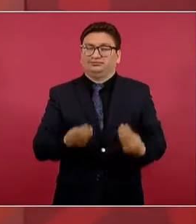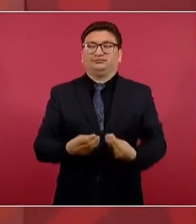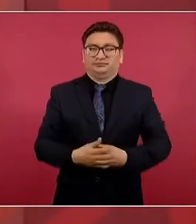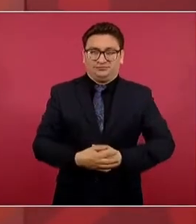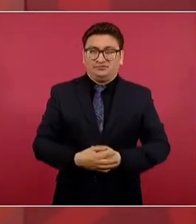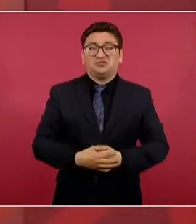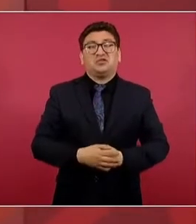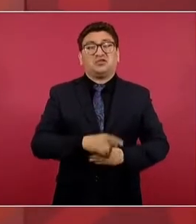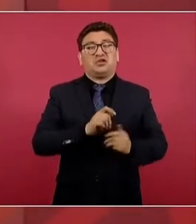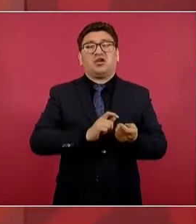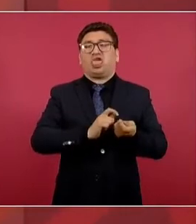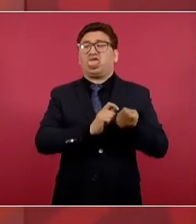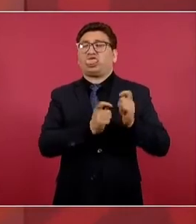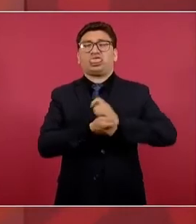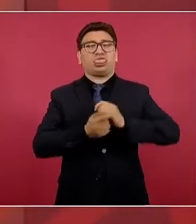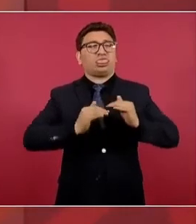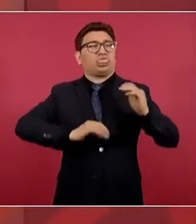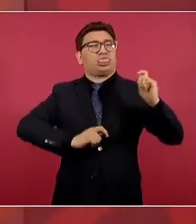la manipulación,